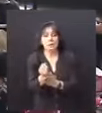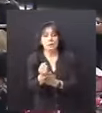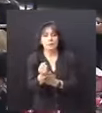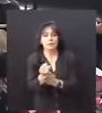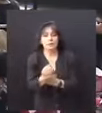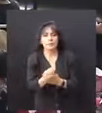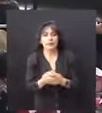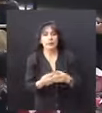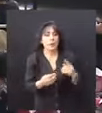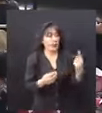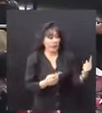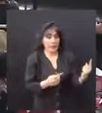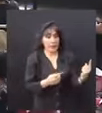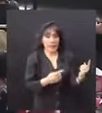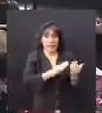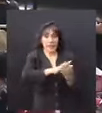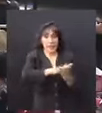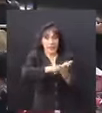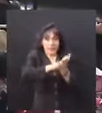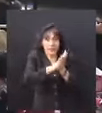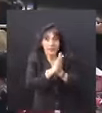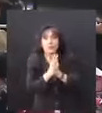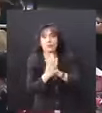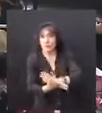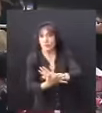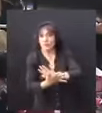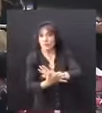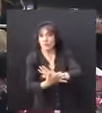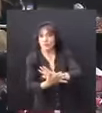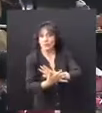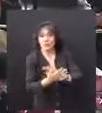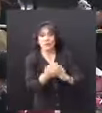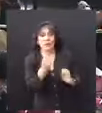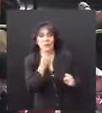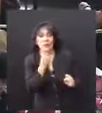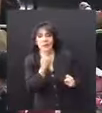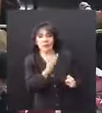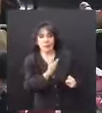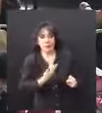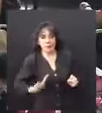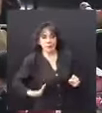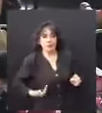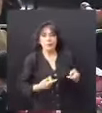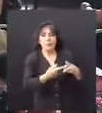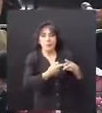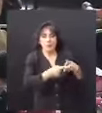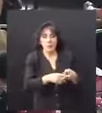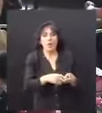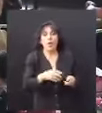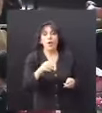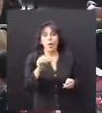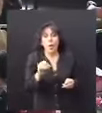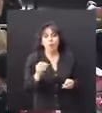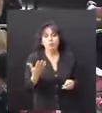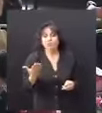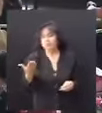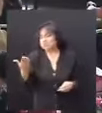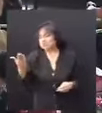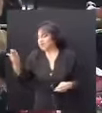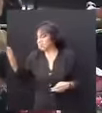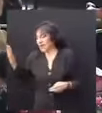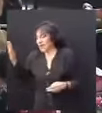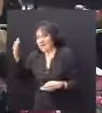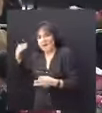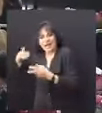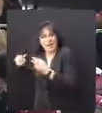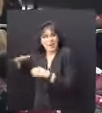iniciada por el presidente Andrés Manuel López Obrador o regresamos al pasado de corrupción,